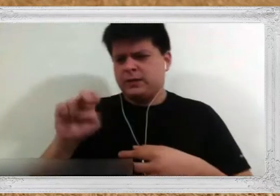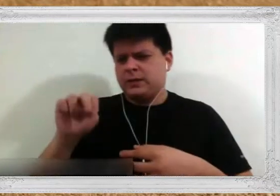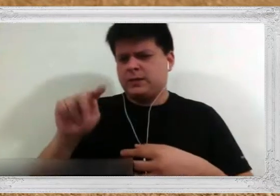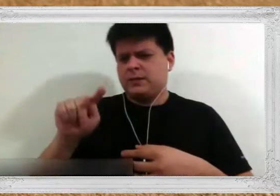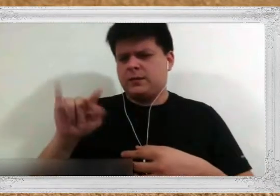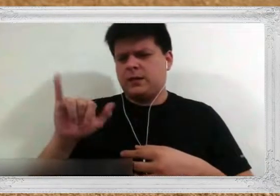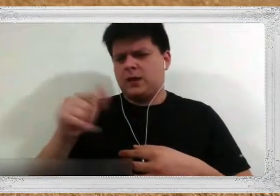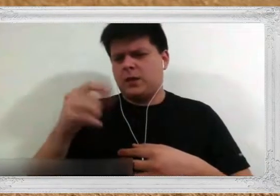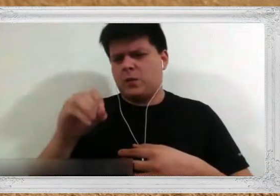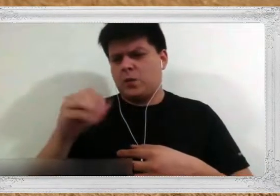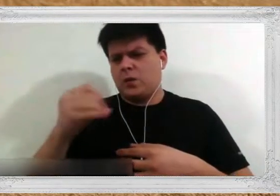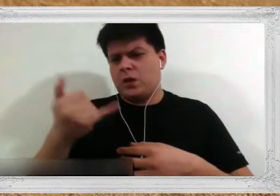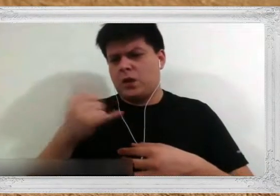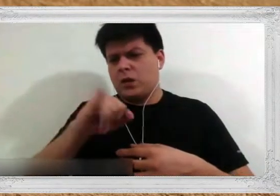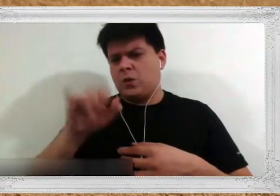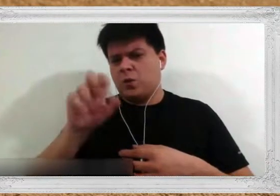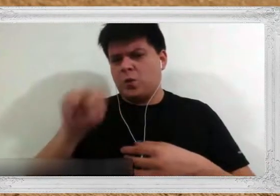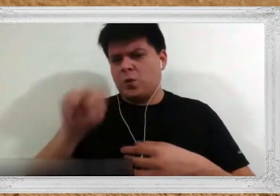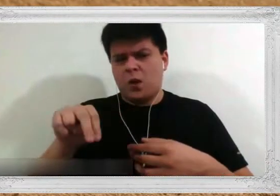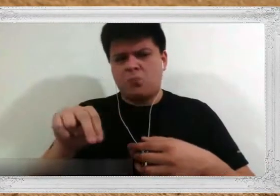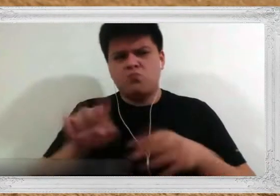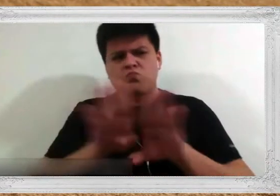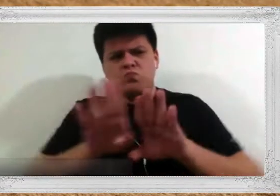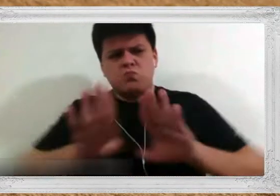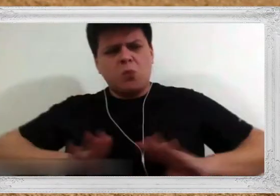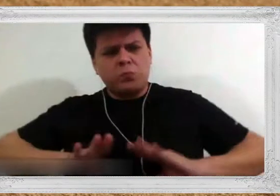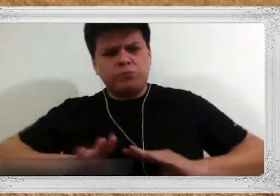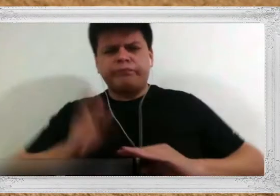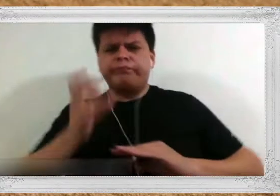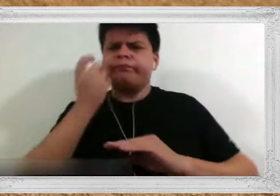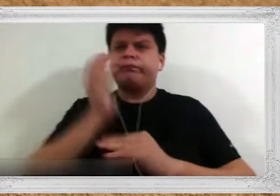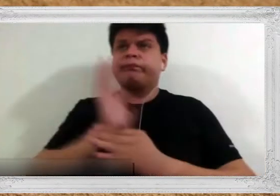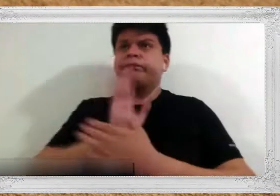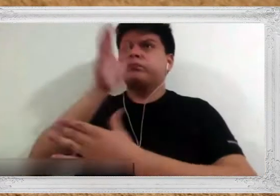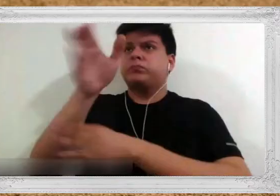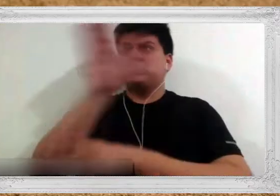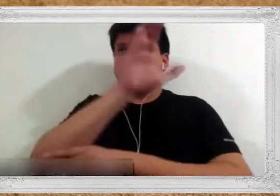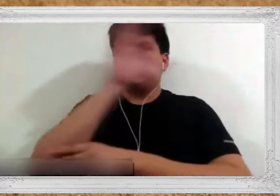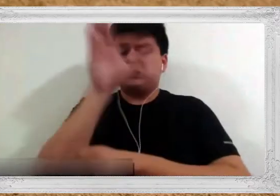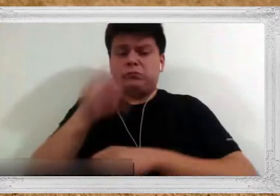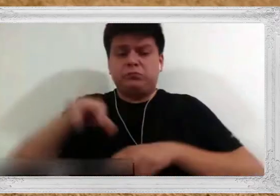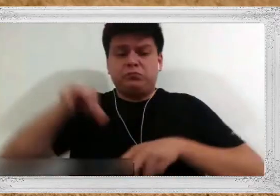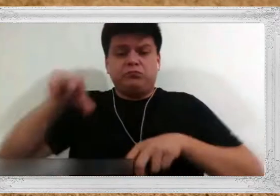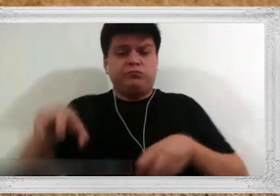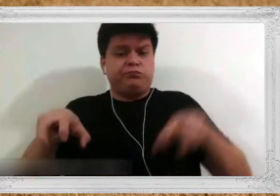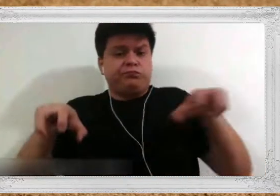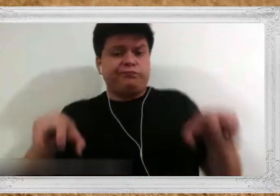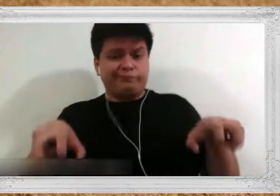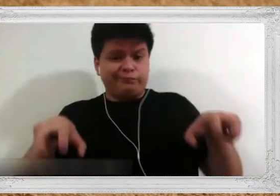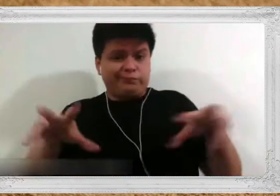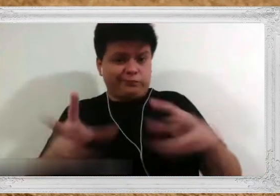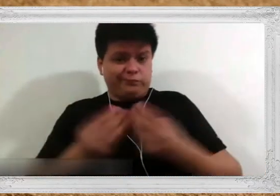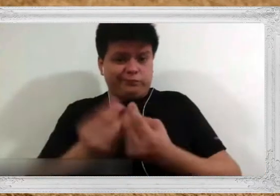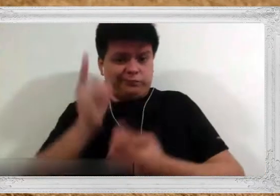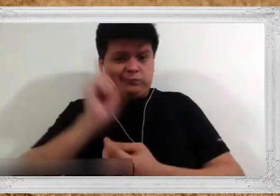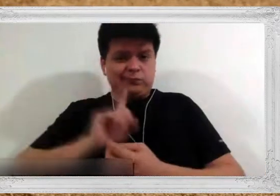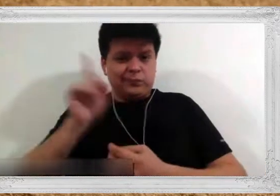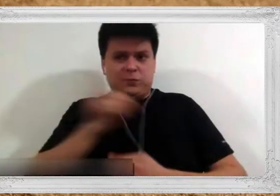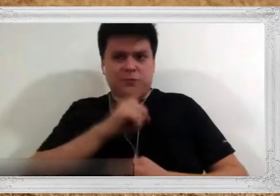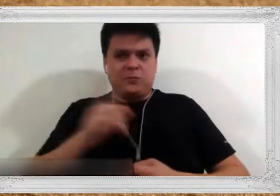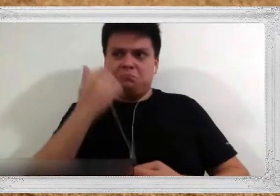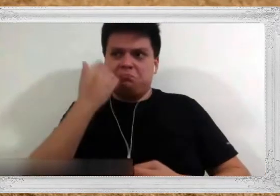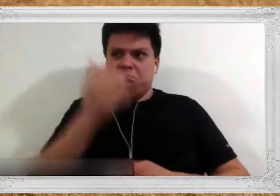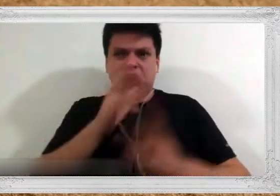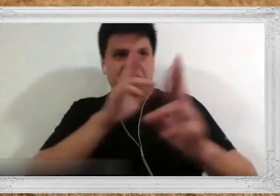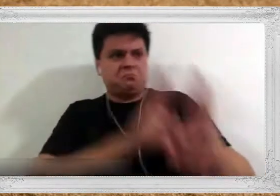querían sentarse a su derecha y a su izquierda en el reino de Dios, reclamando puestos de honor según su visión